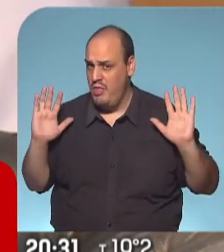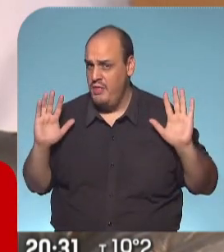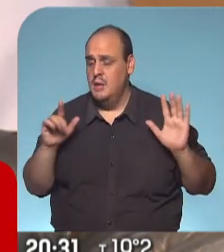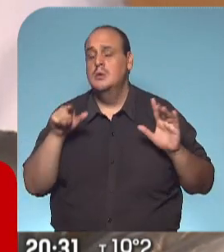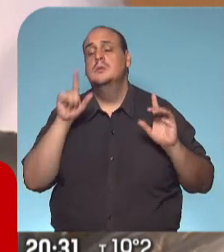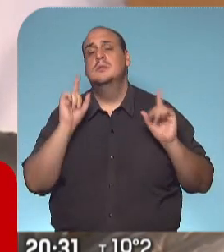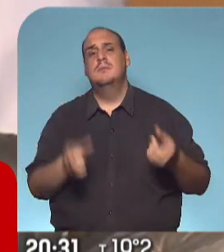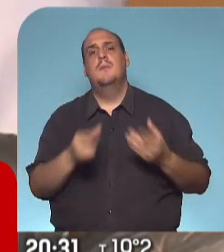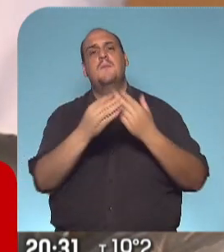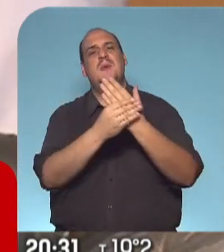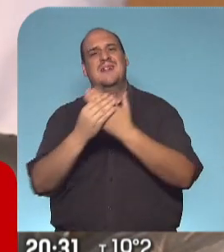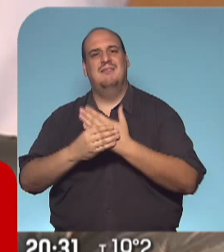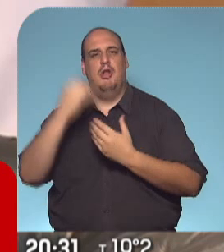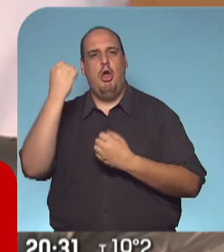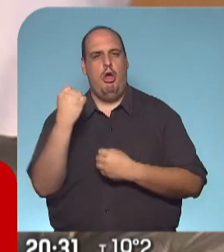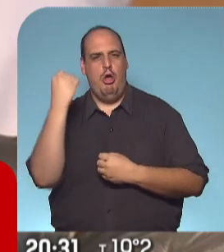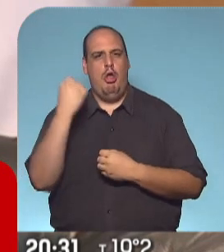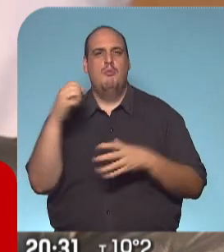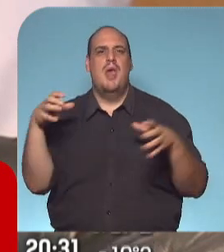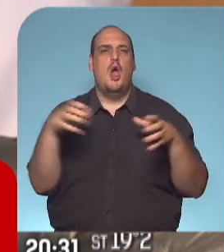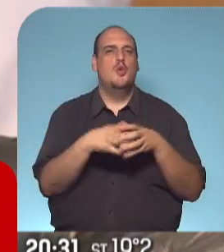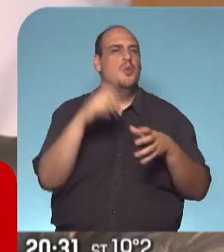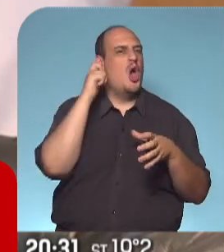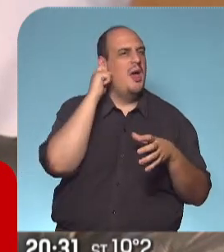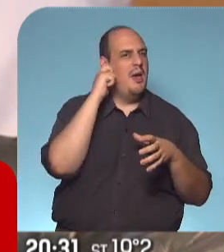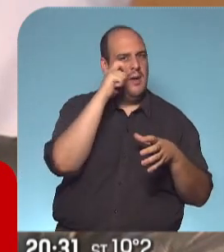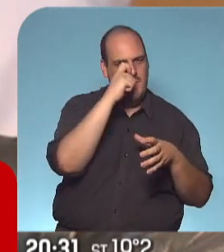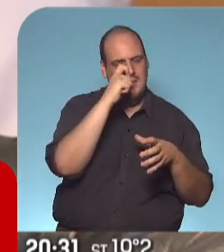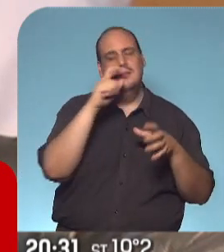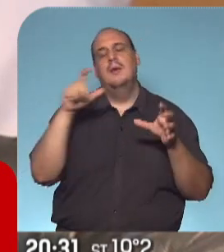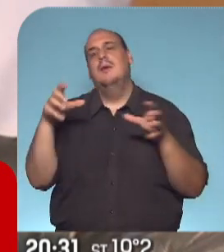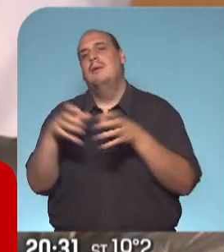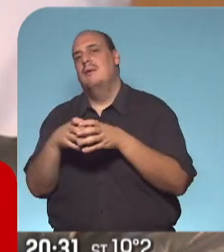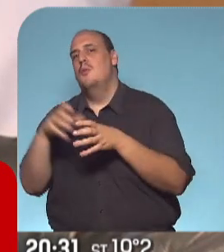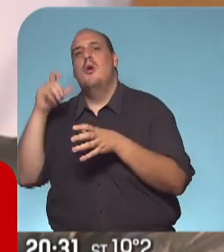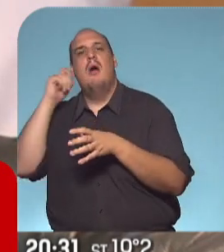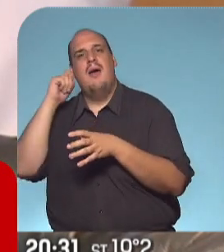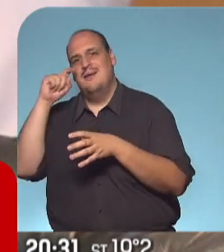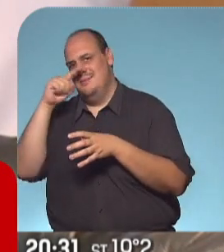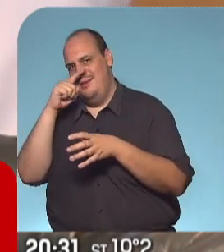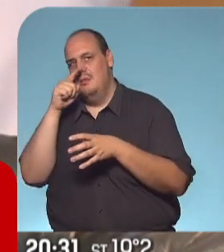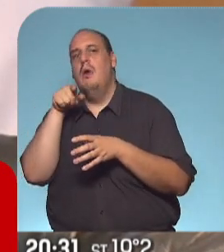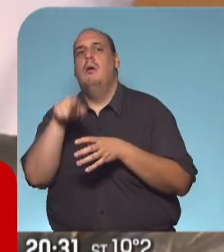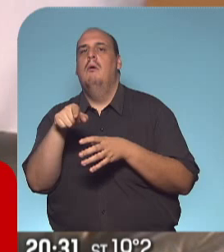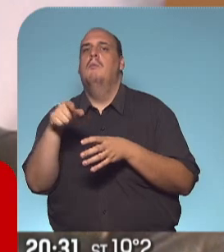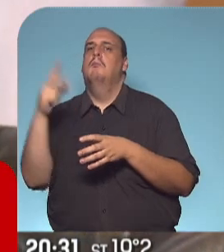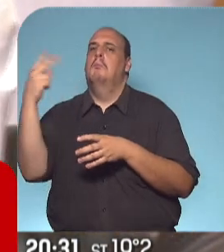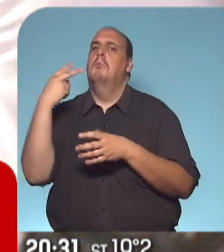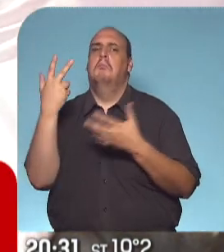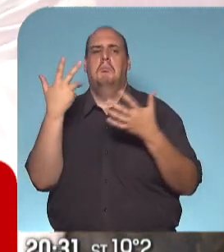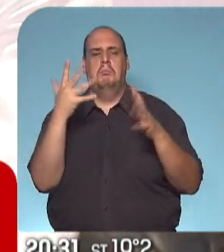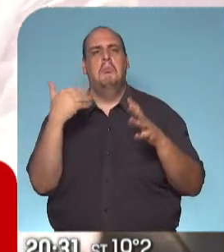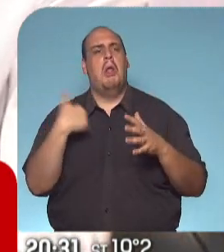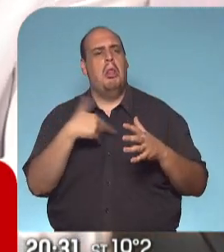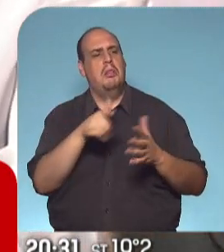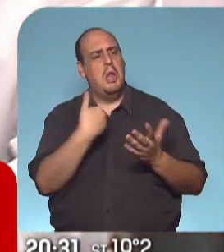Economía de los países del G20 y del G7 hay un reconocimiento a la razonabilidad de lo que Argentina está haciendo.